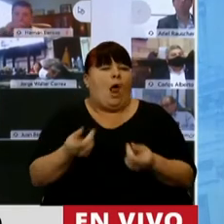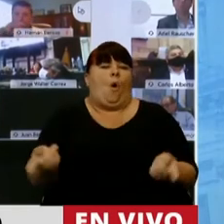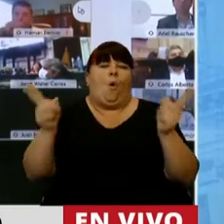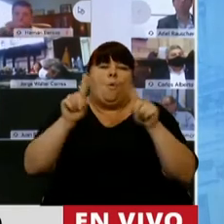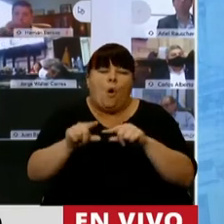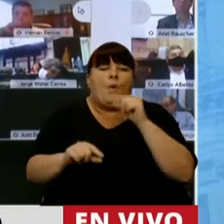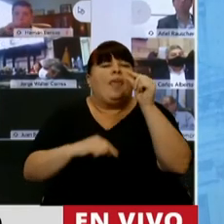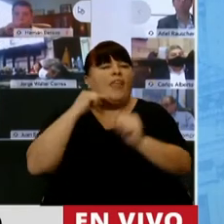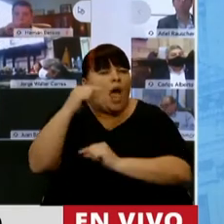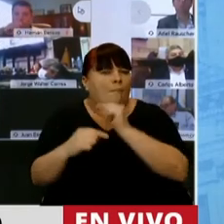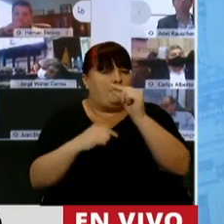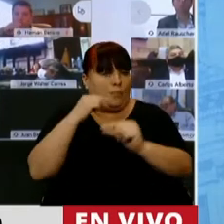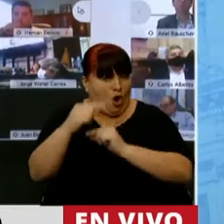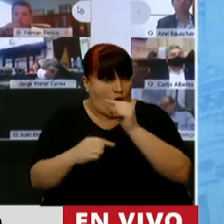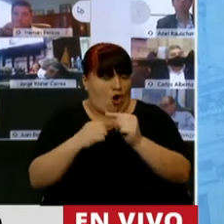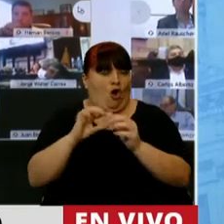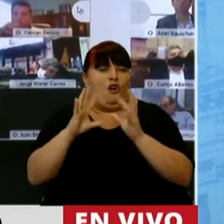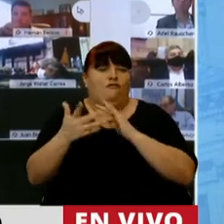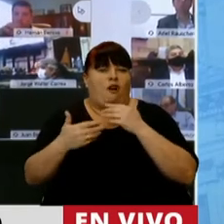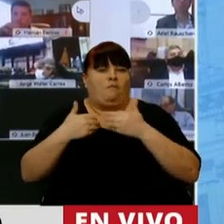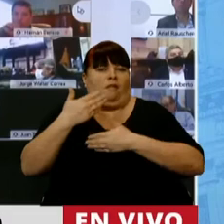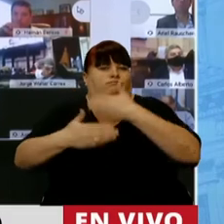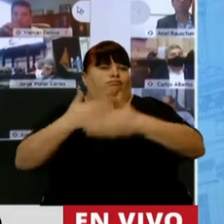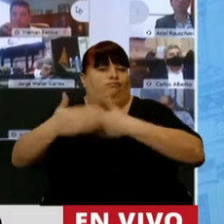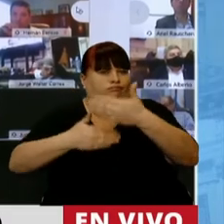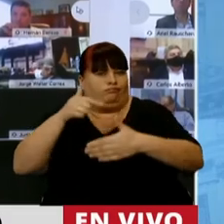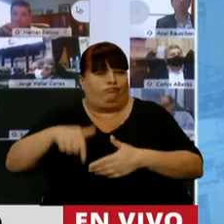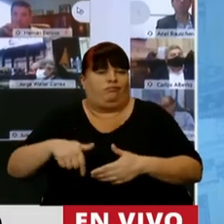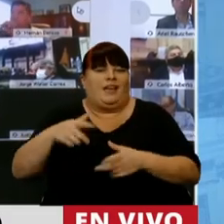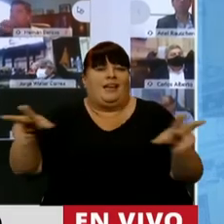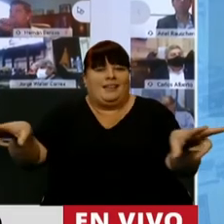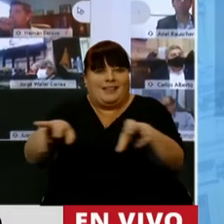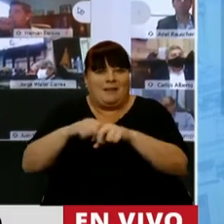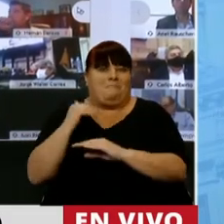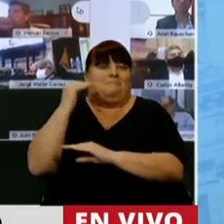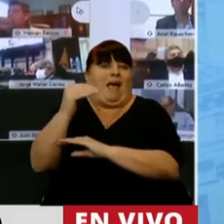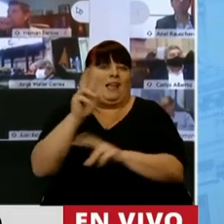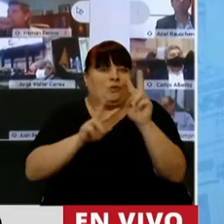recuperar paulatinamente niveles de crecimiento en nuestro PBI.